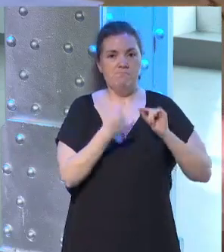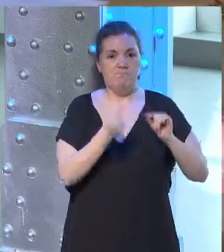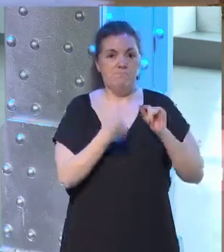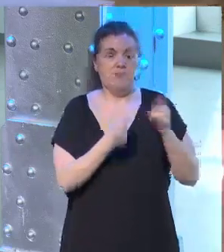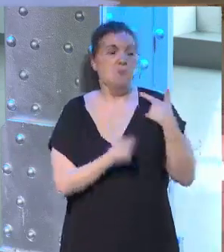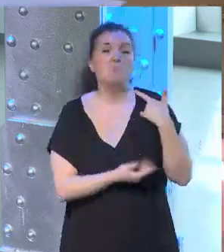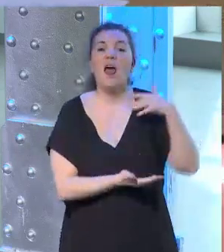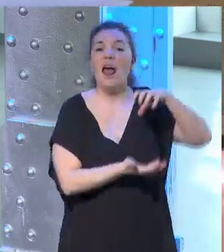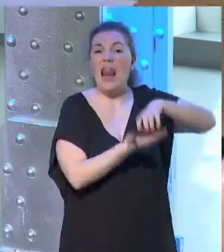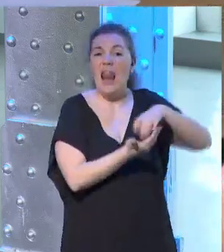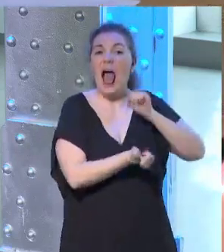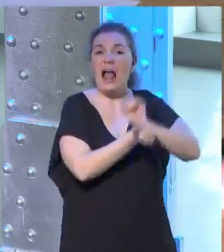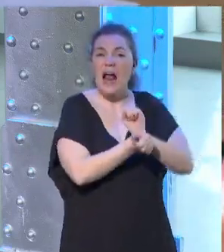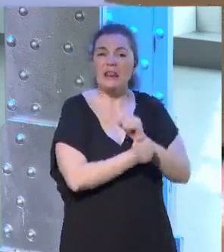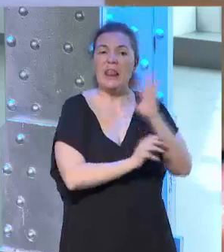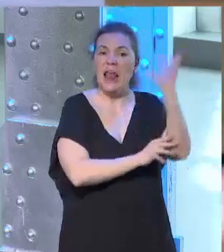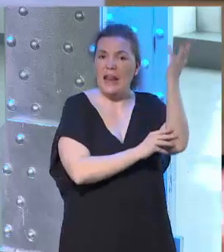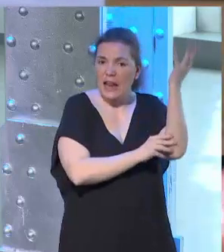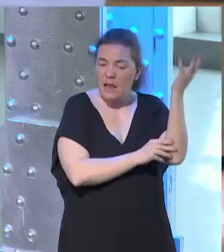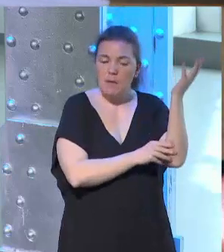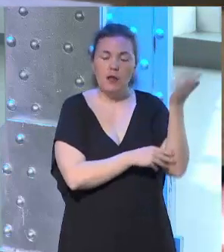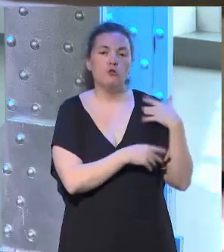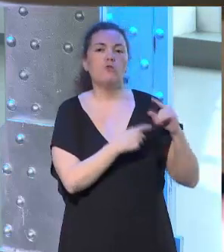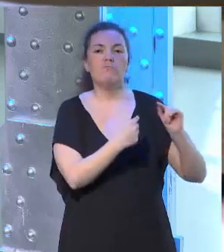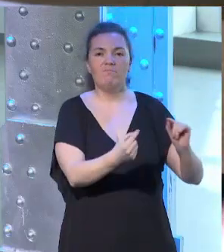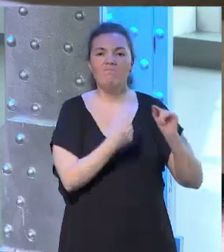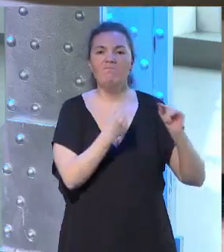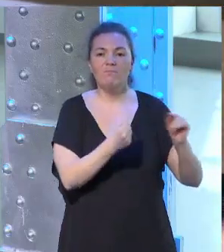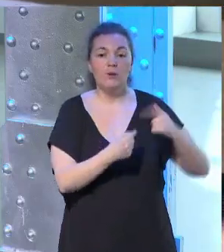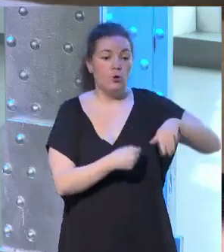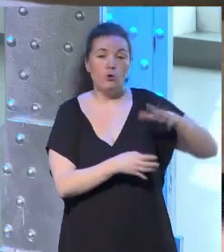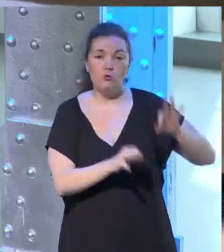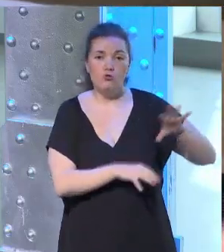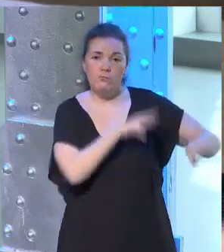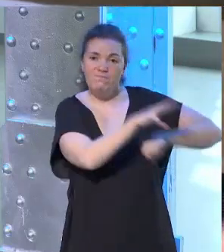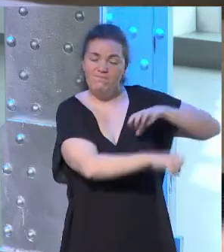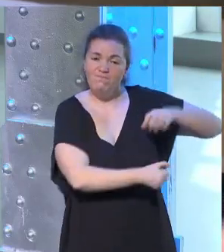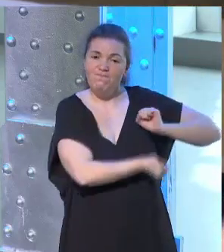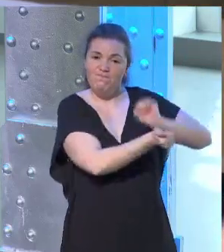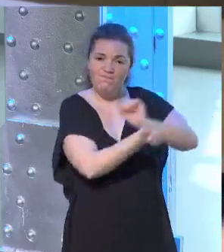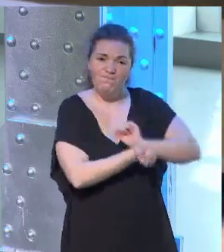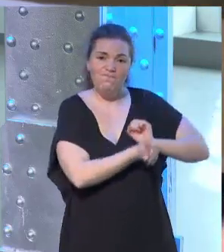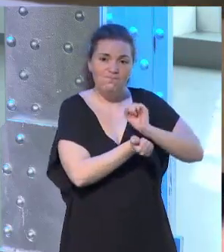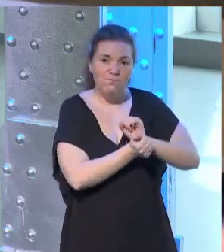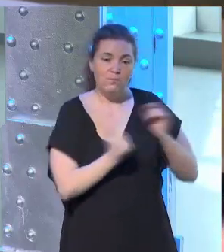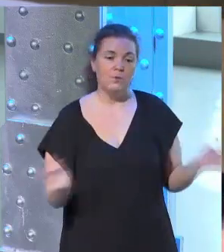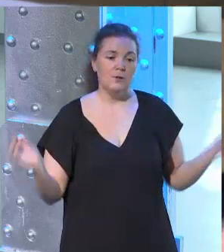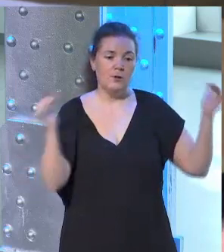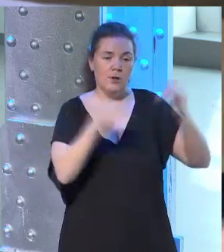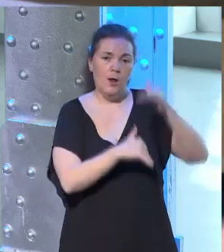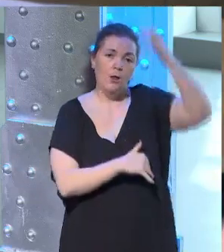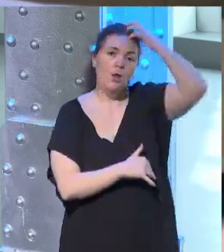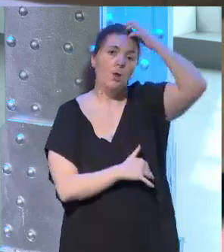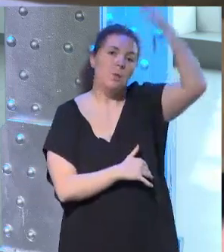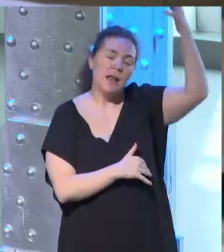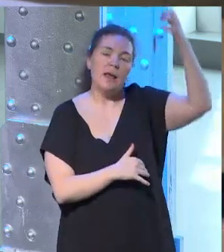los prisioneros del clima, porque éramos todos los detenidos en la lucha, digamos, del activismo climático en la cumbre de Copenhague, esa cumbre que